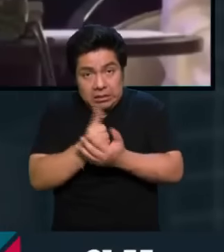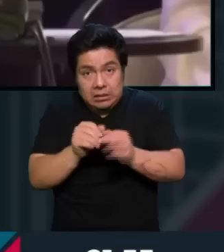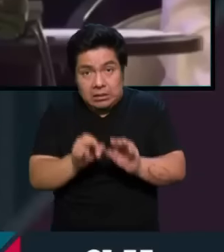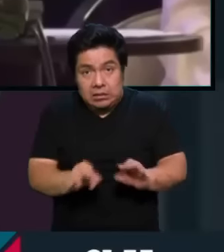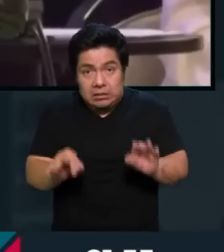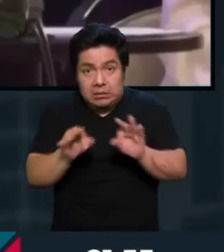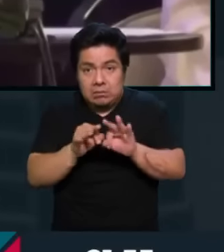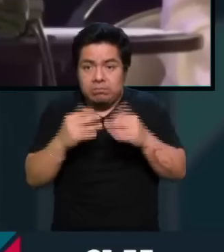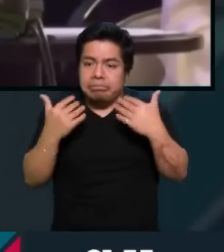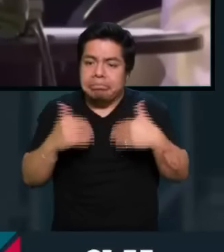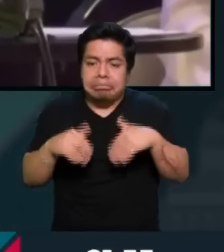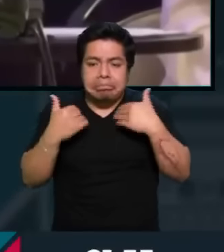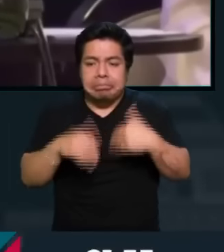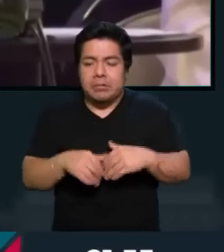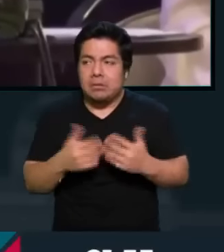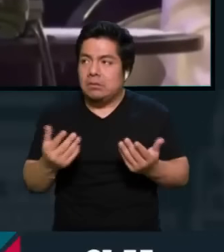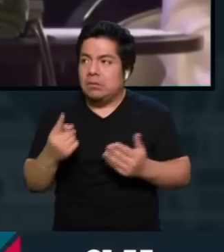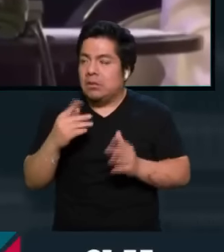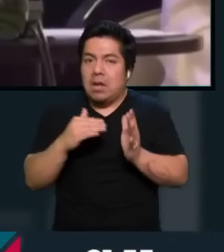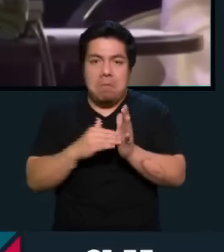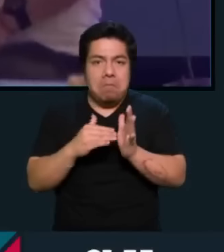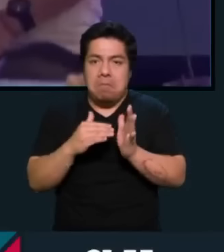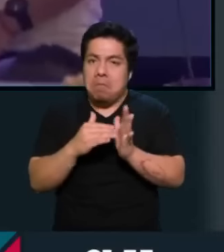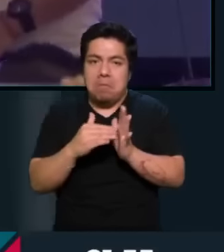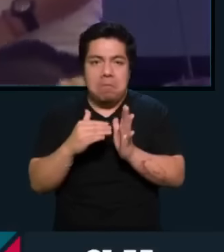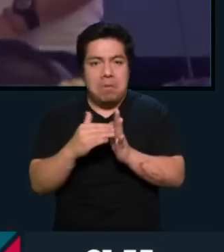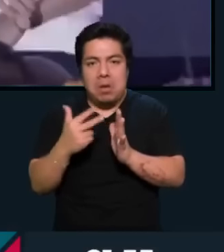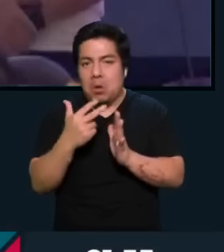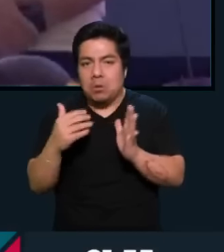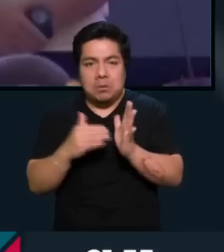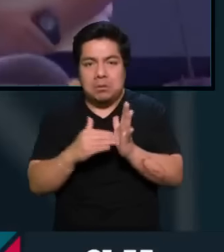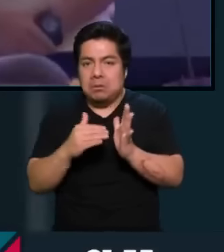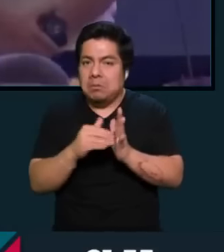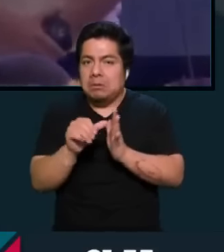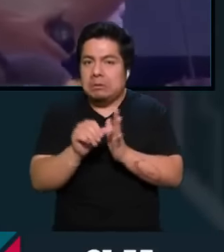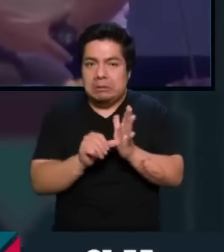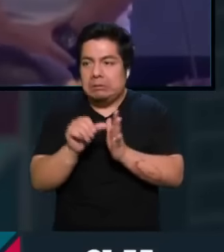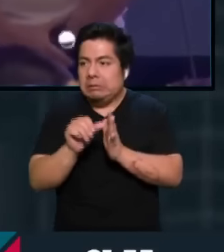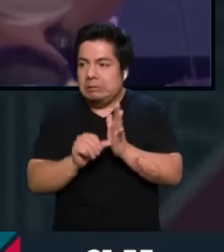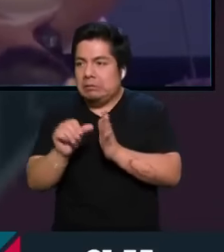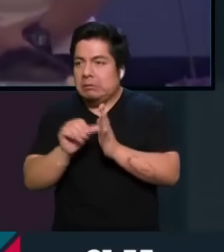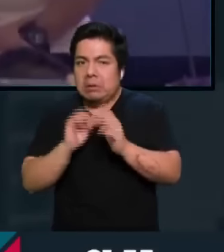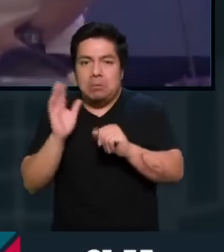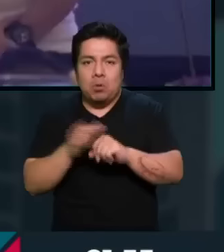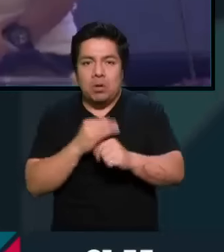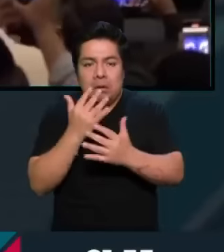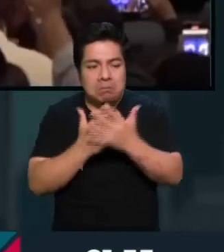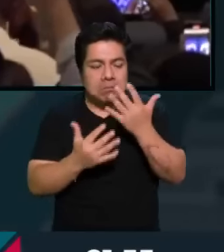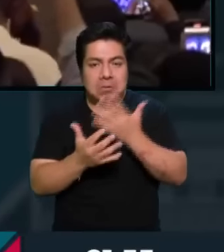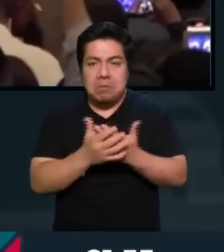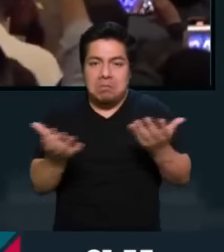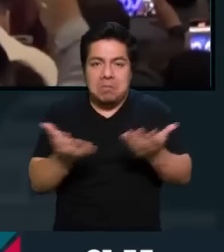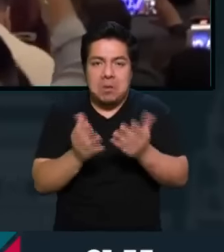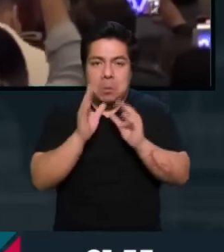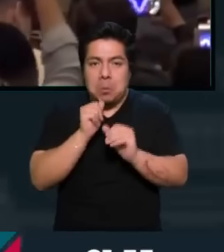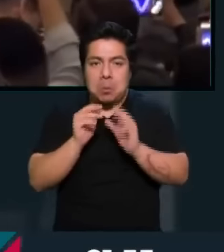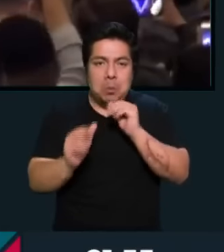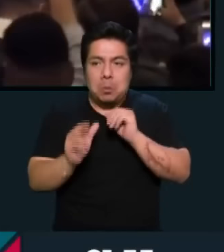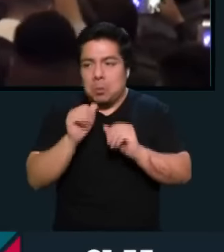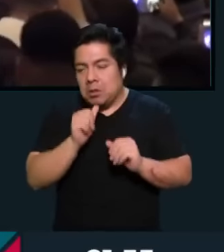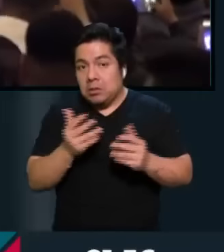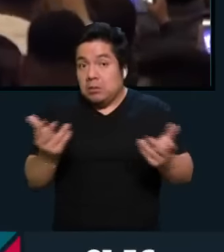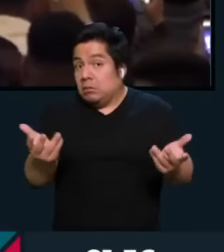ocasionado daños que se estiman en 800 millones de dólares cada mes por la falta de productividad debido a la falta de luz así que